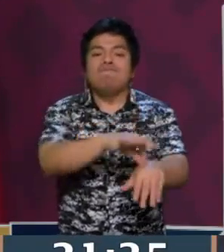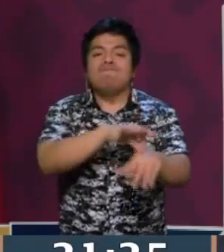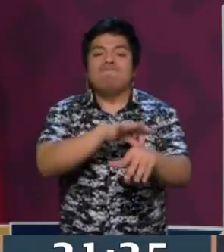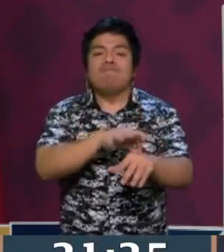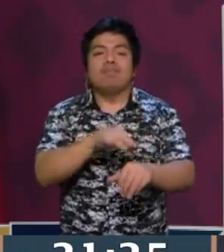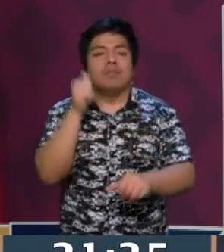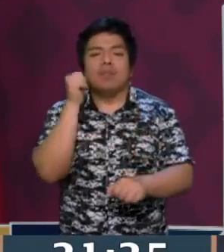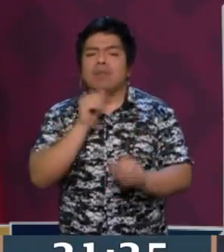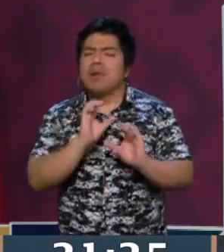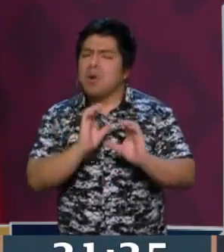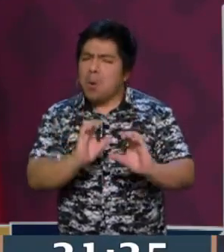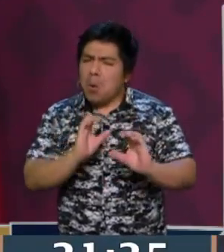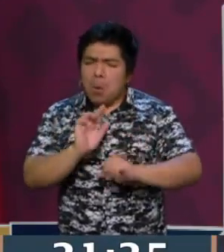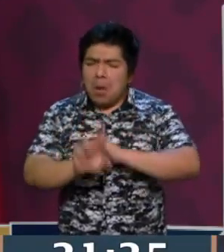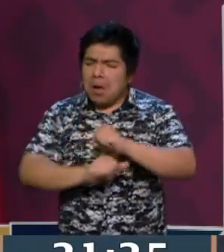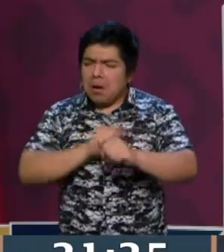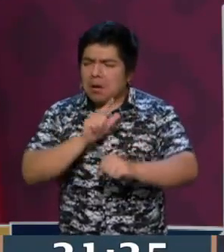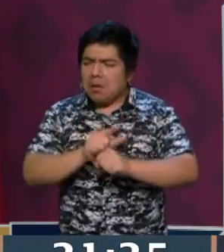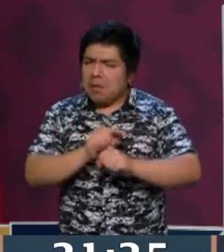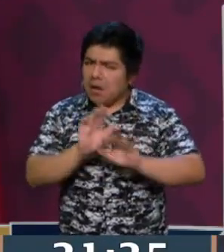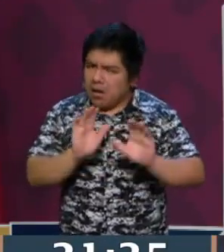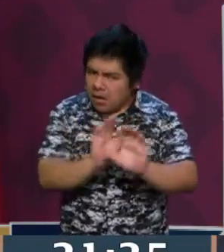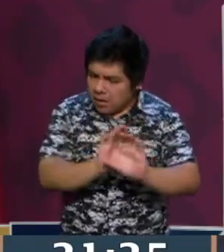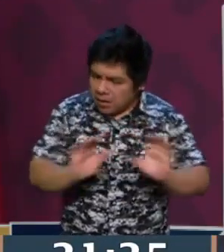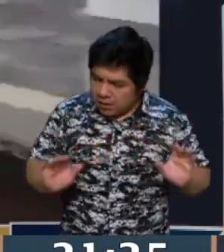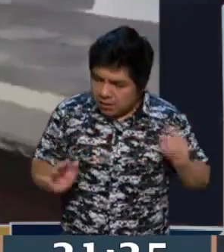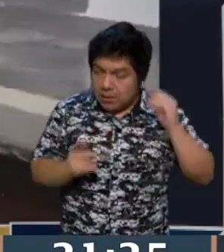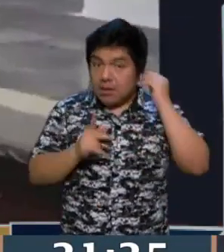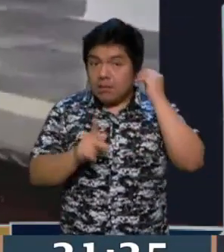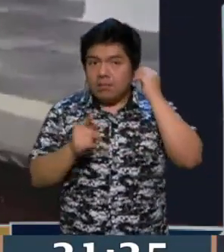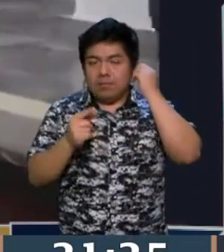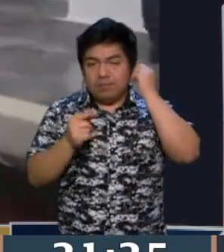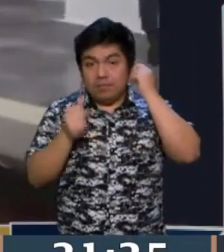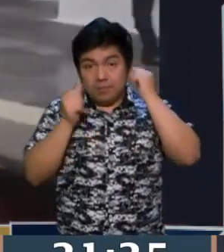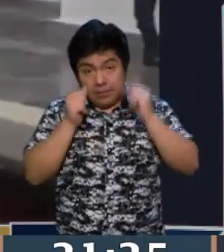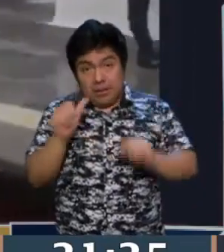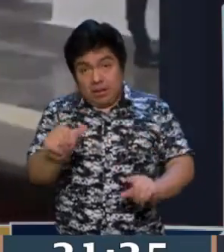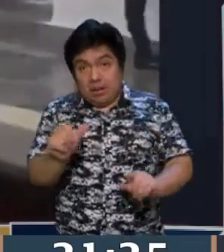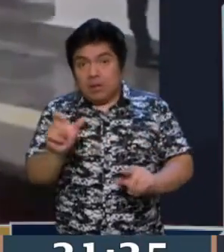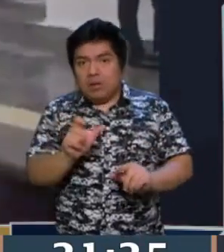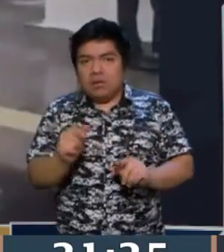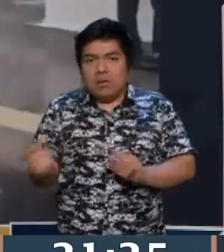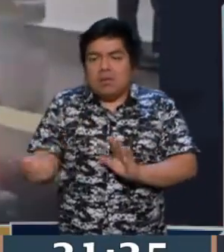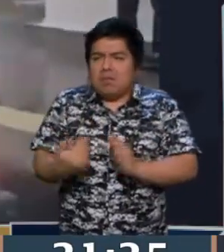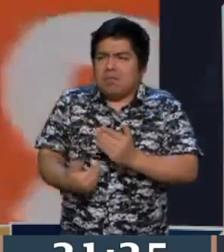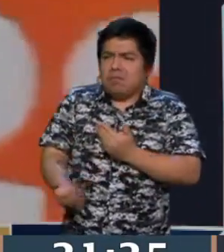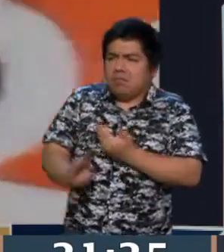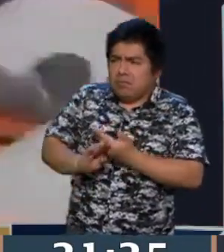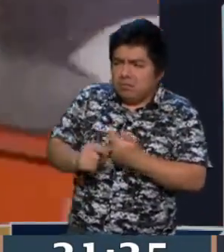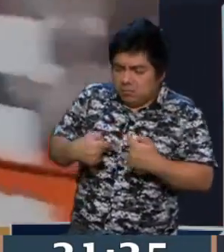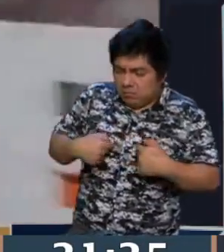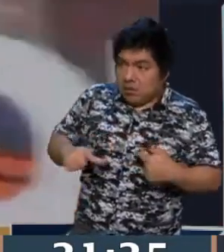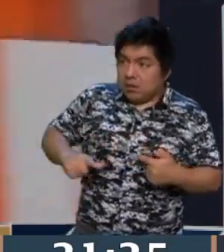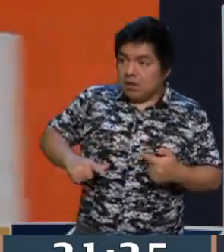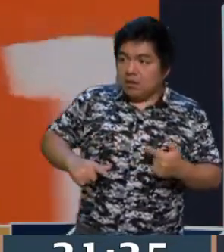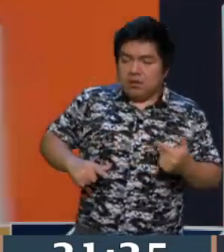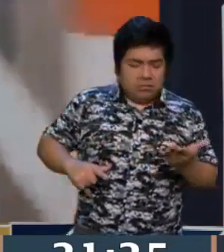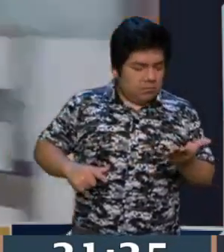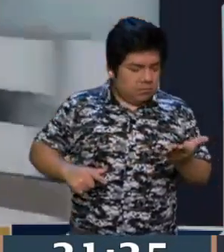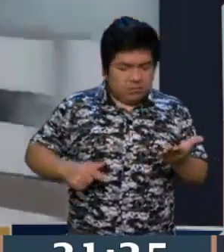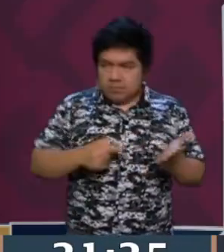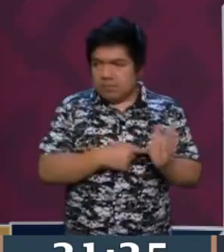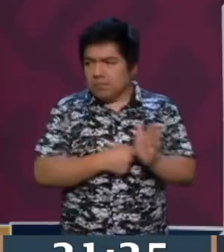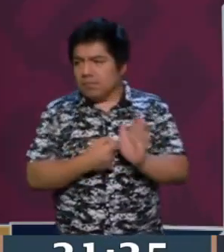la mesura y con todo el cuidado que se requiera, pero sí estaremos aclarando cuando la interpelación está al gobierno y se